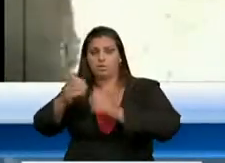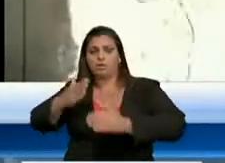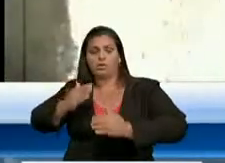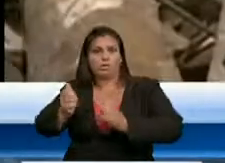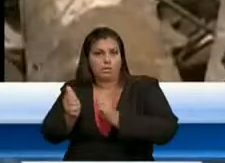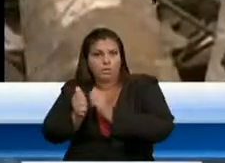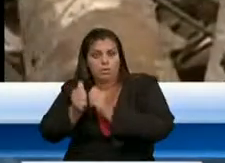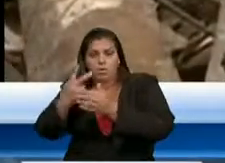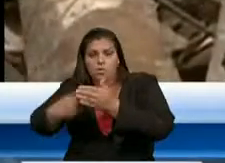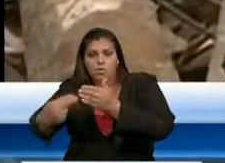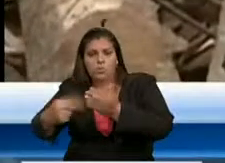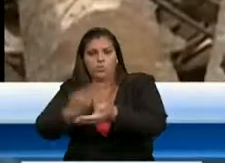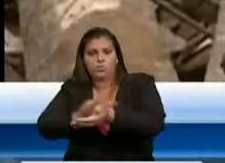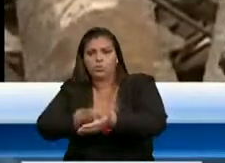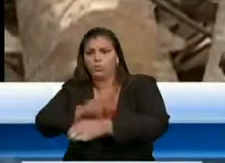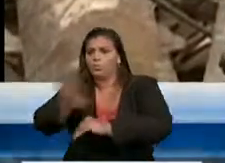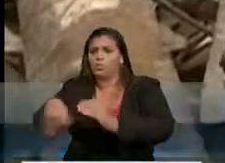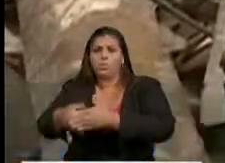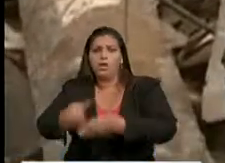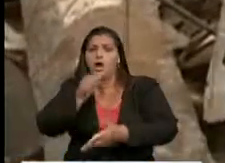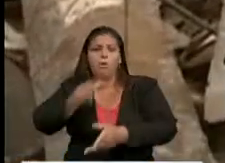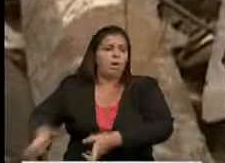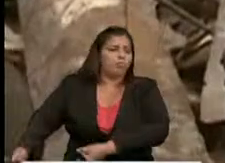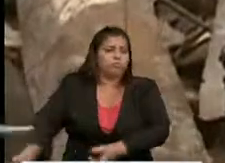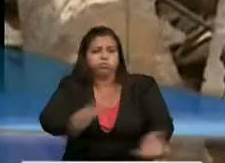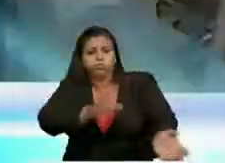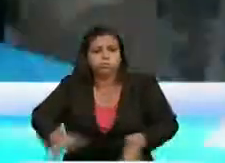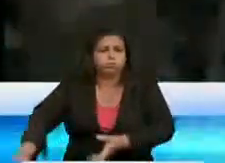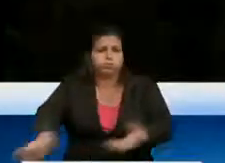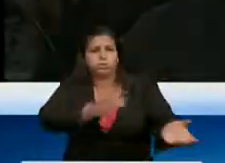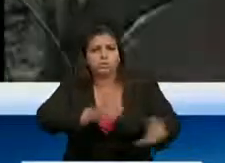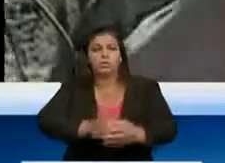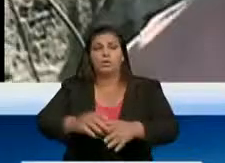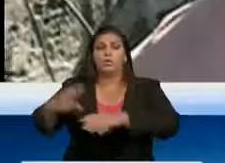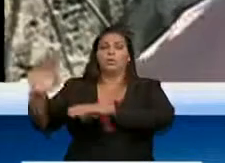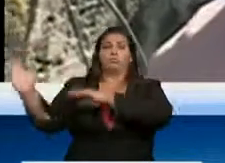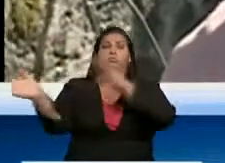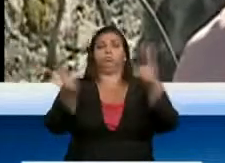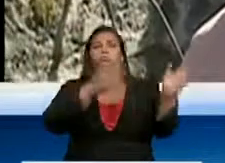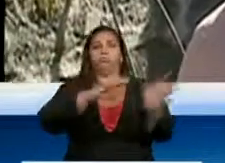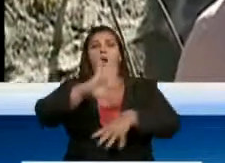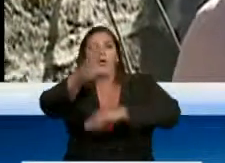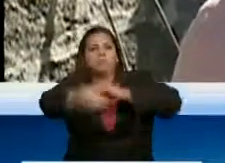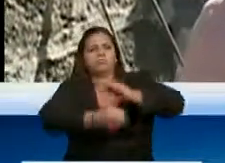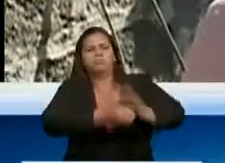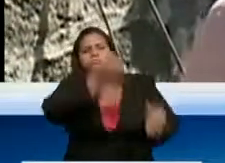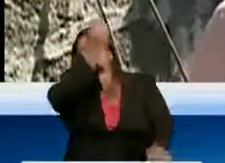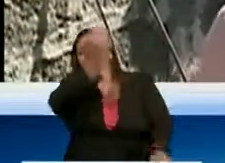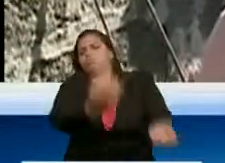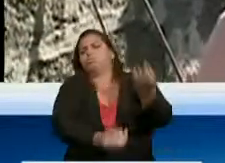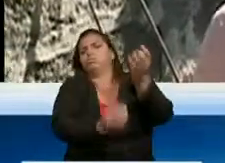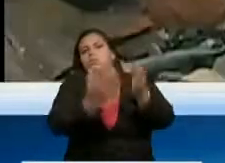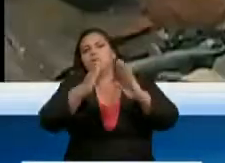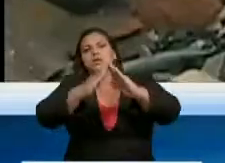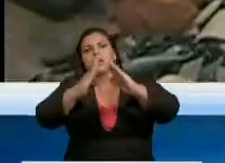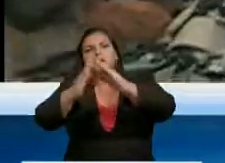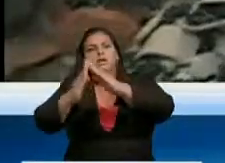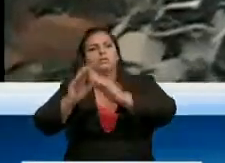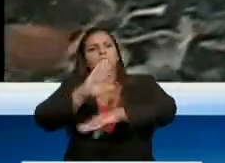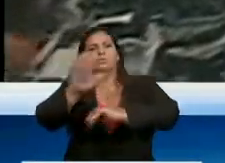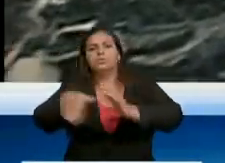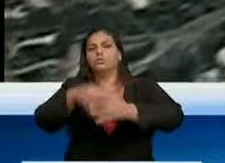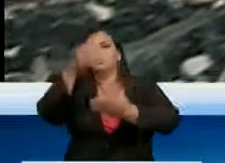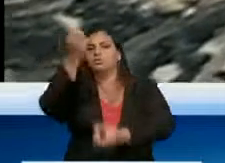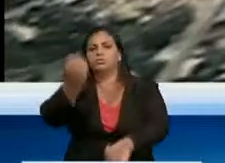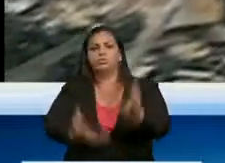hijas y mis sobrinos. Y como era, vino un ventarrón y se quemó totalmente la casa, no podemos hacer nada. Esta